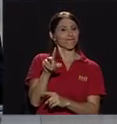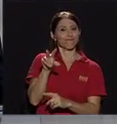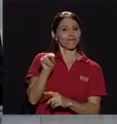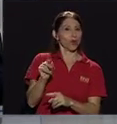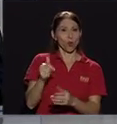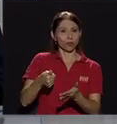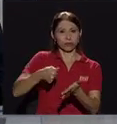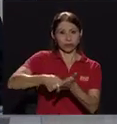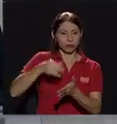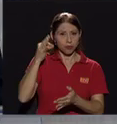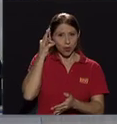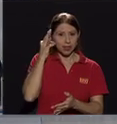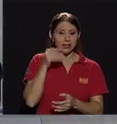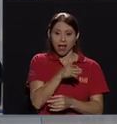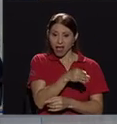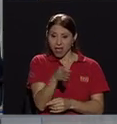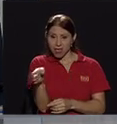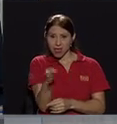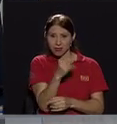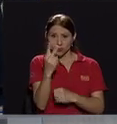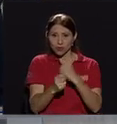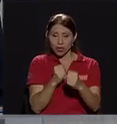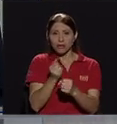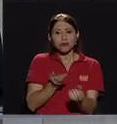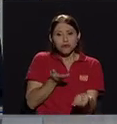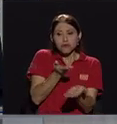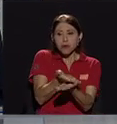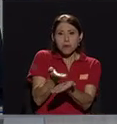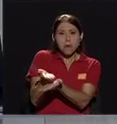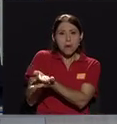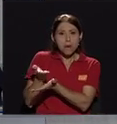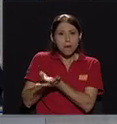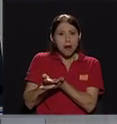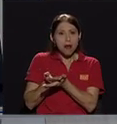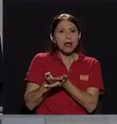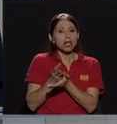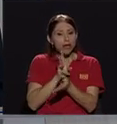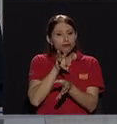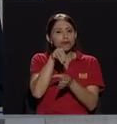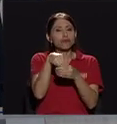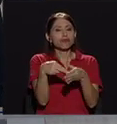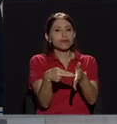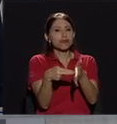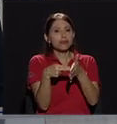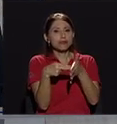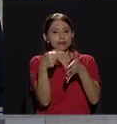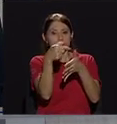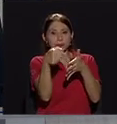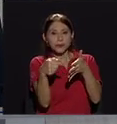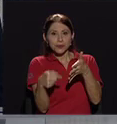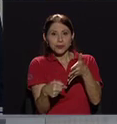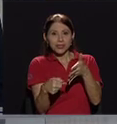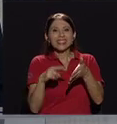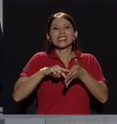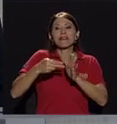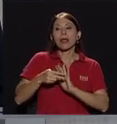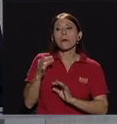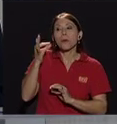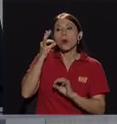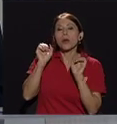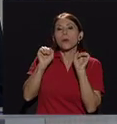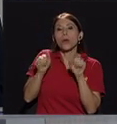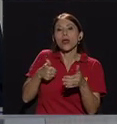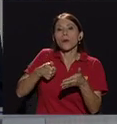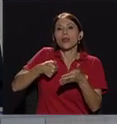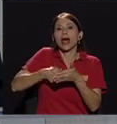se incluyeron varias propuestas que en síntesis incluían algunos requisitos. Es decir, que la mujer podía votar si era